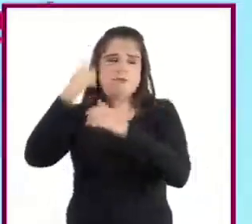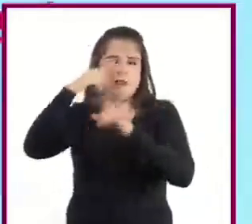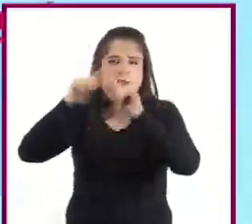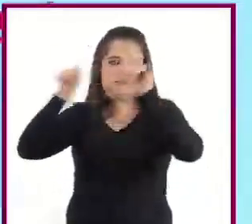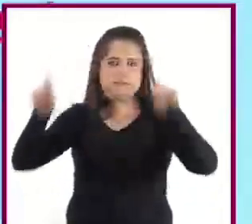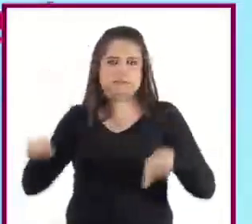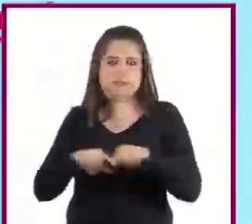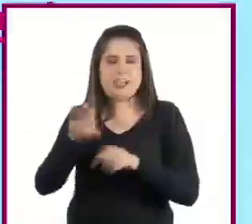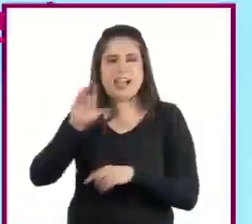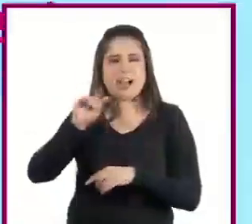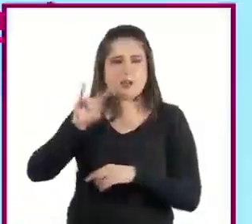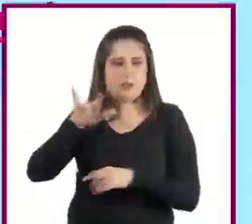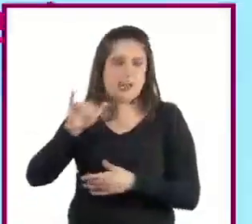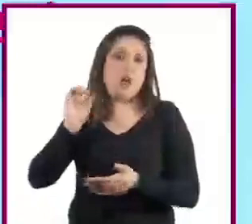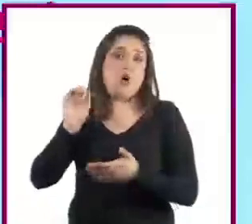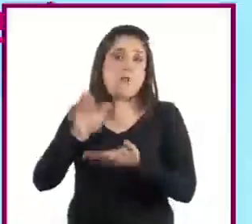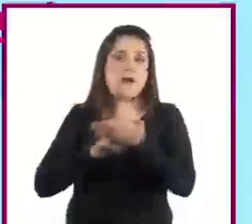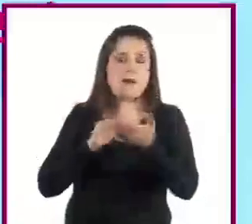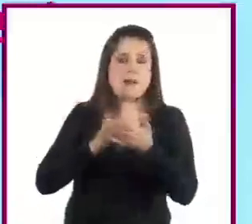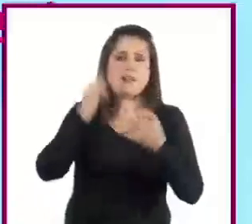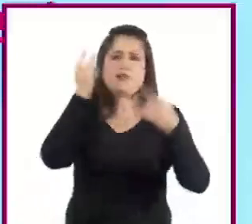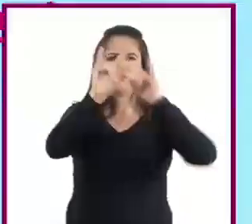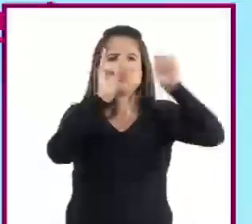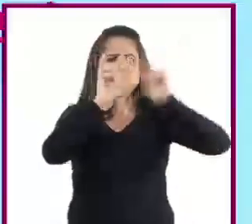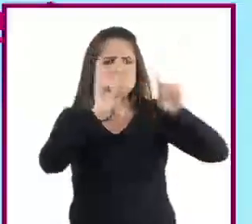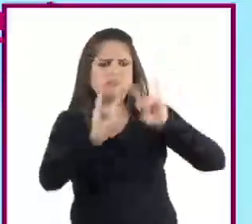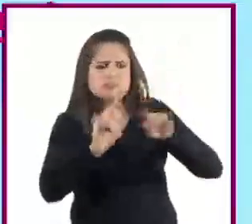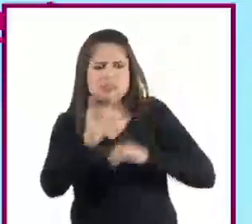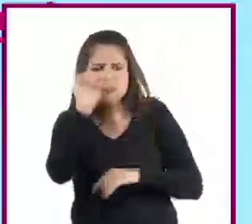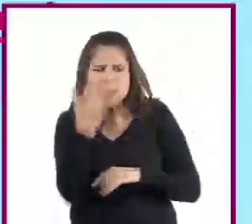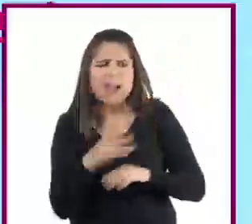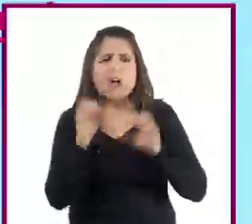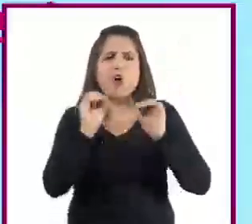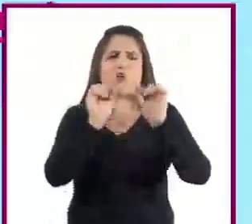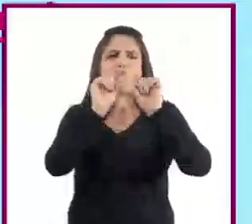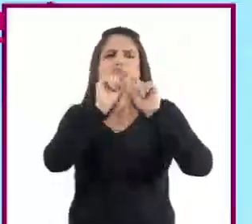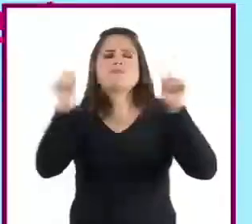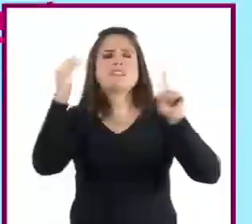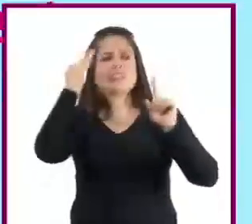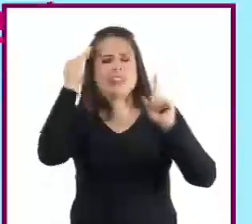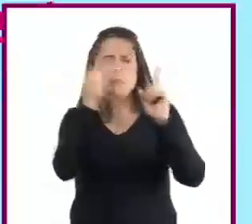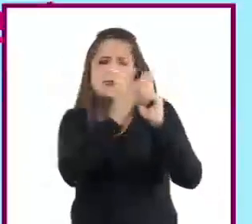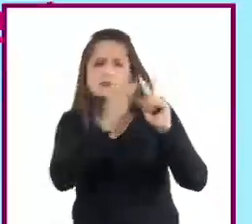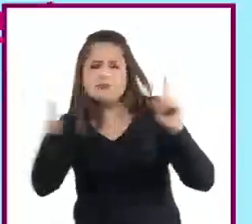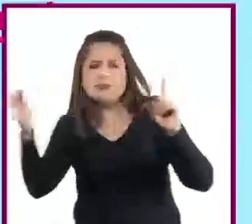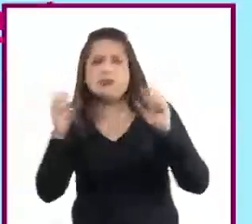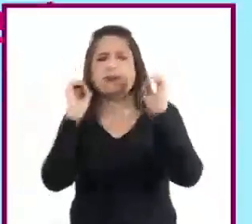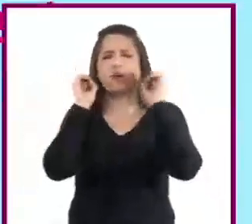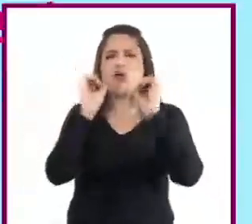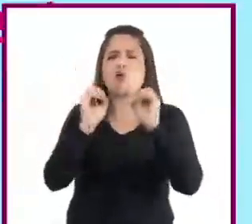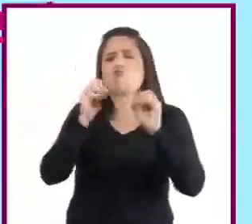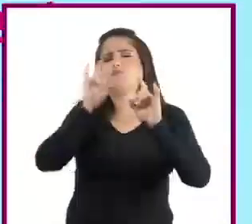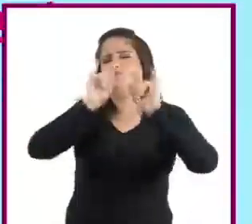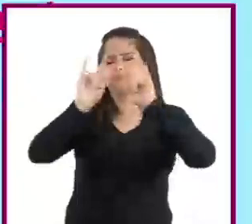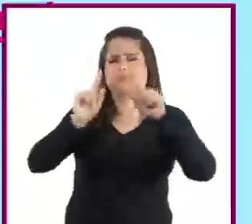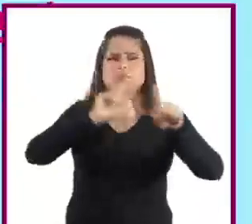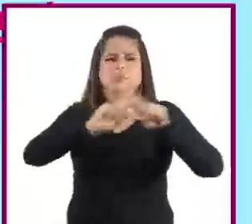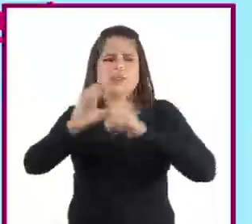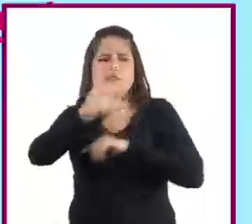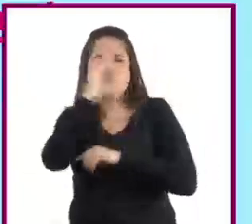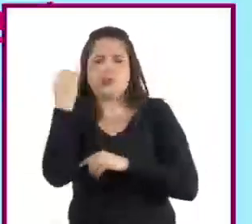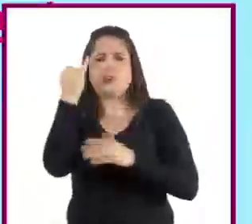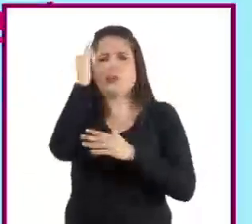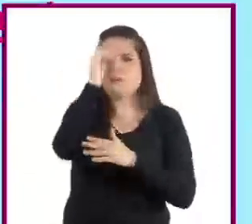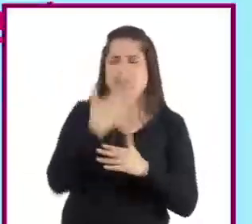o papel, hacer collage, mapas mentales, líneas de tiempo o hacer una presentación con fotografías, con